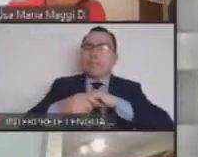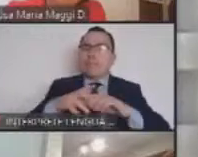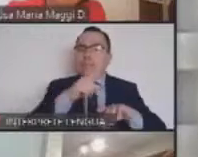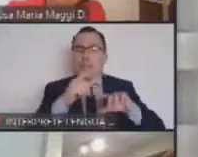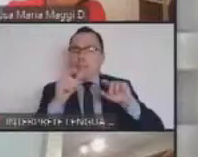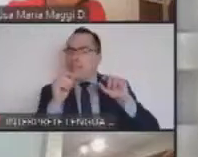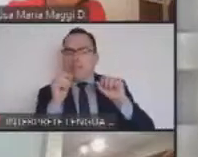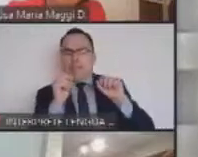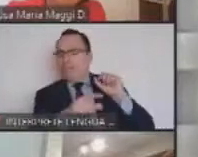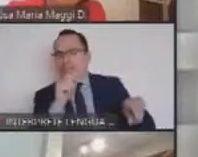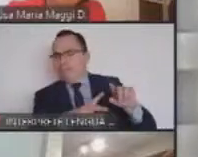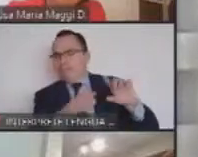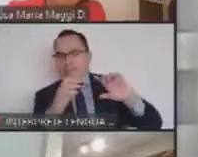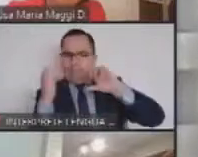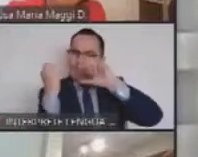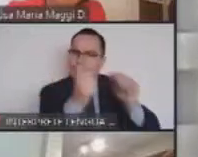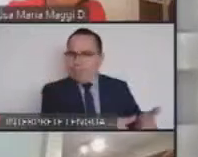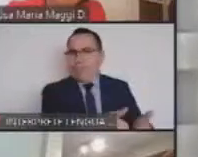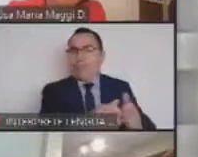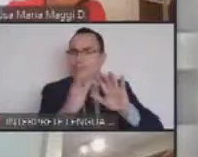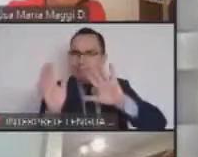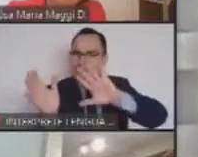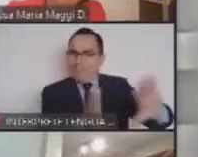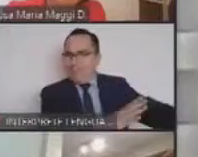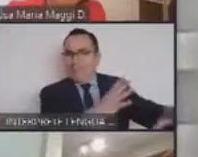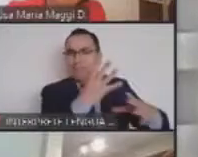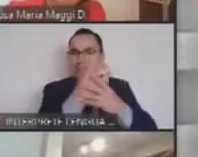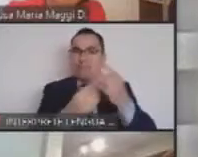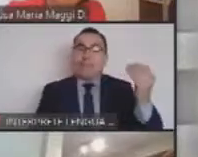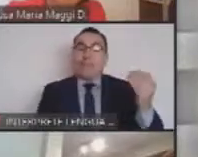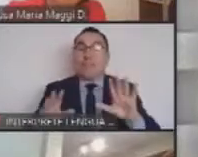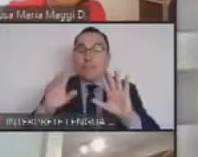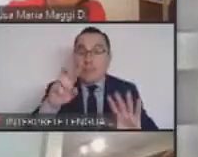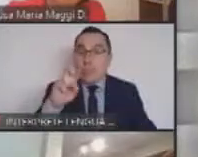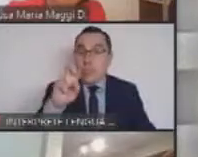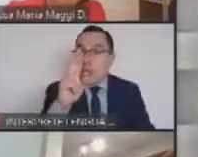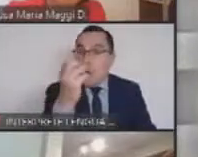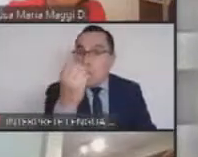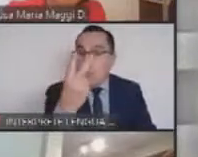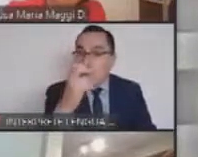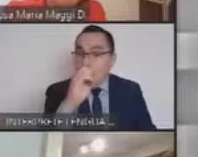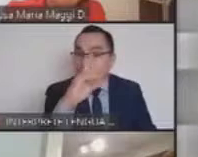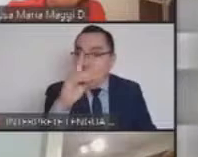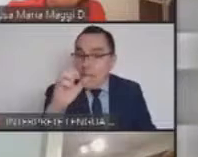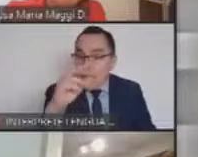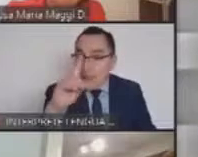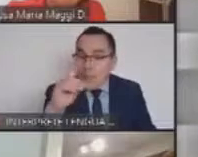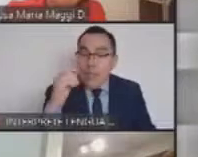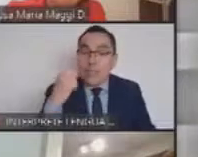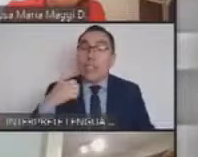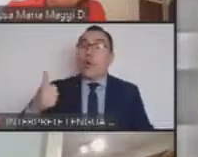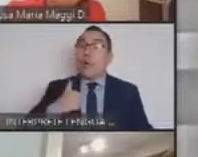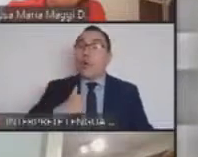es básicamente a lo que se aspira. En tanto, la probidad es el cumplimiento de los servicios,